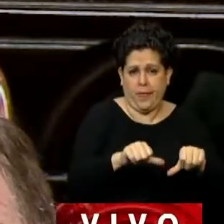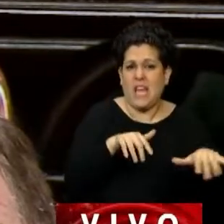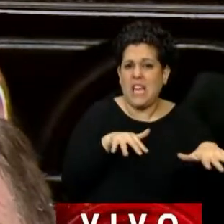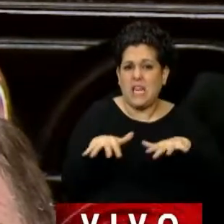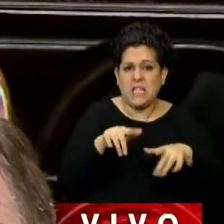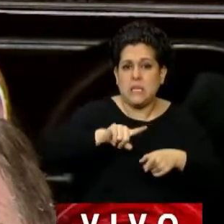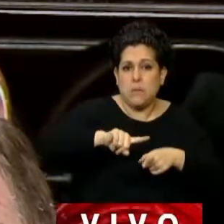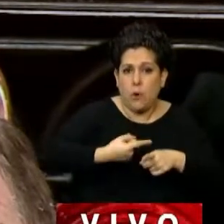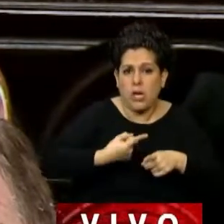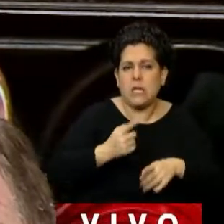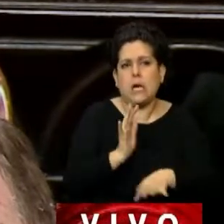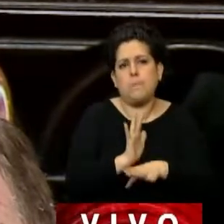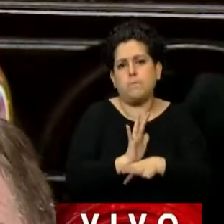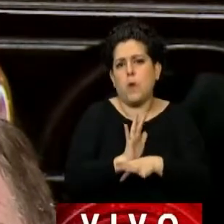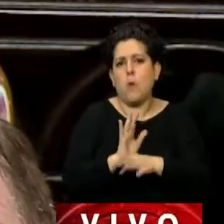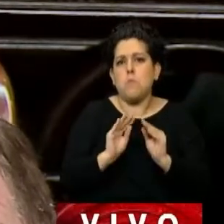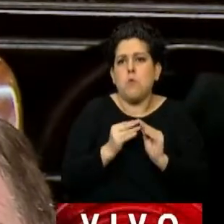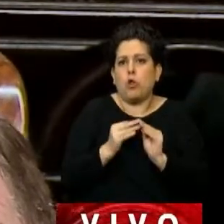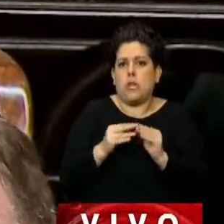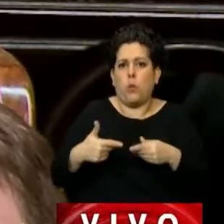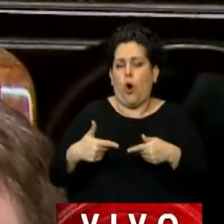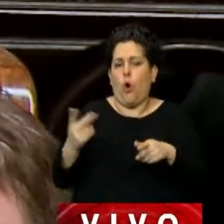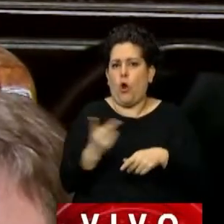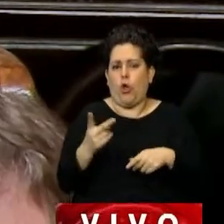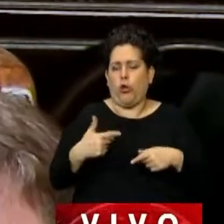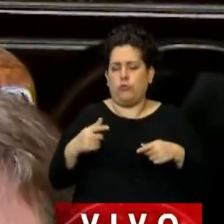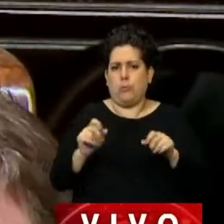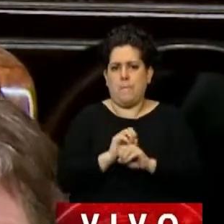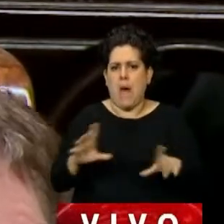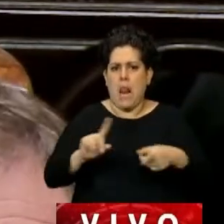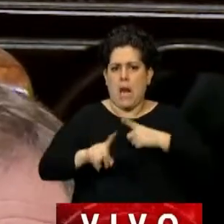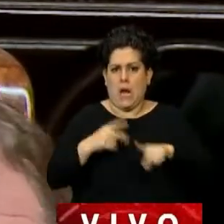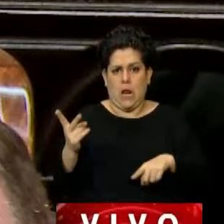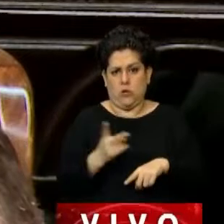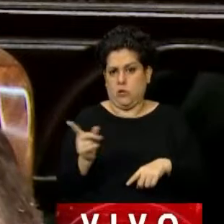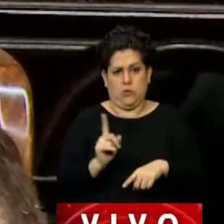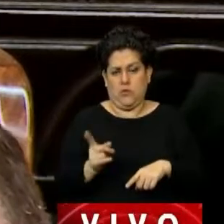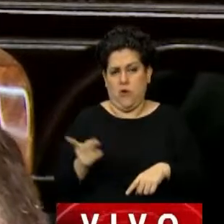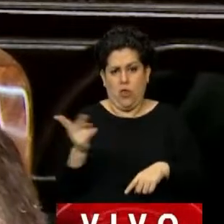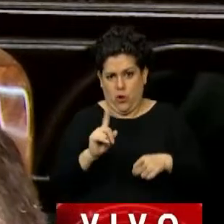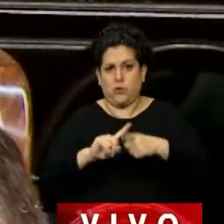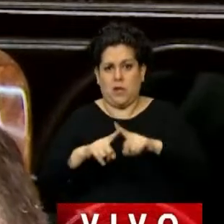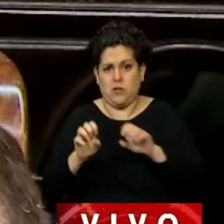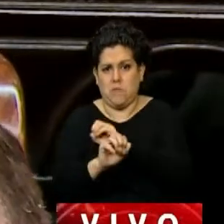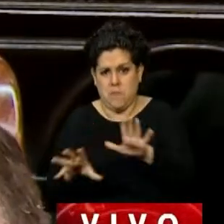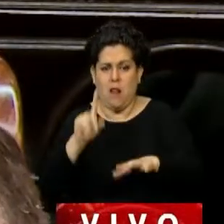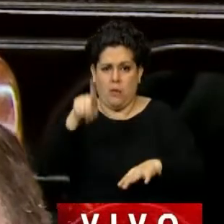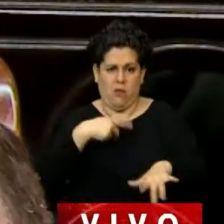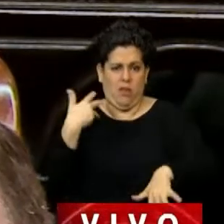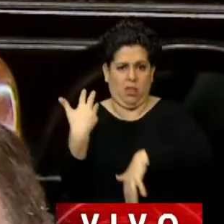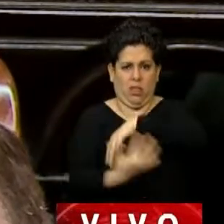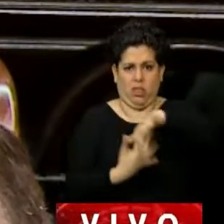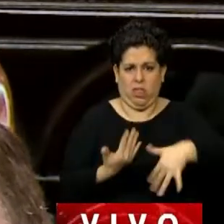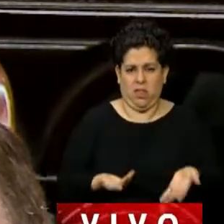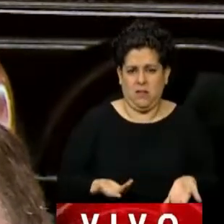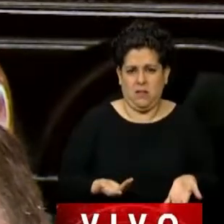síntoma, no es la razón de la crisis. Estamos asistiendo al final de un largo ciclo